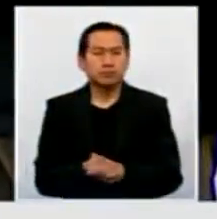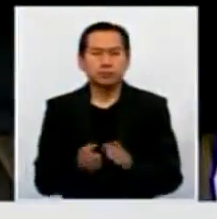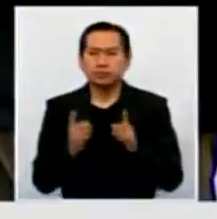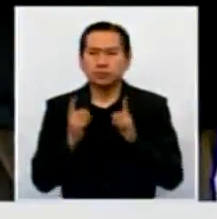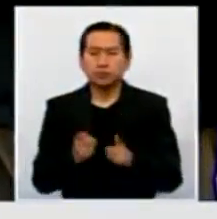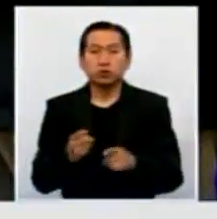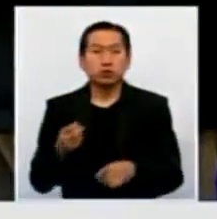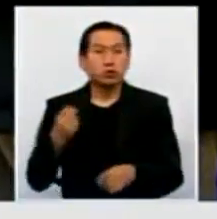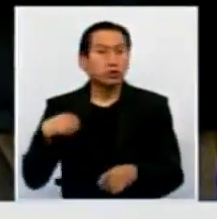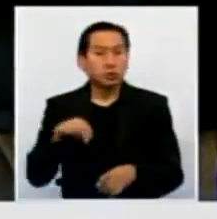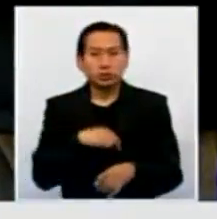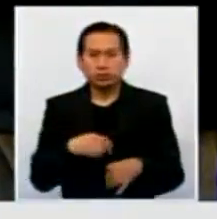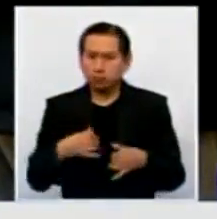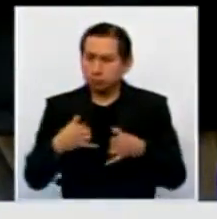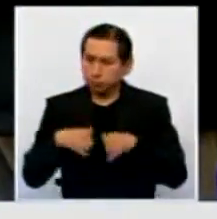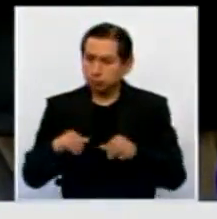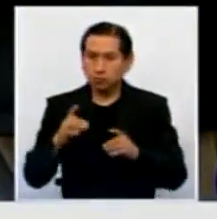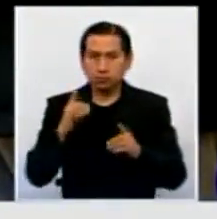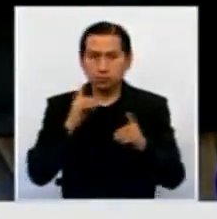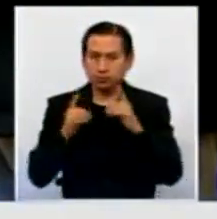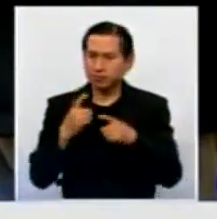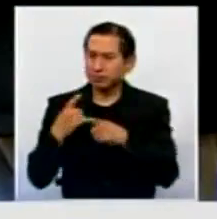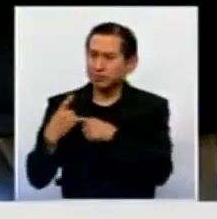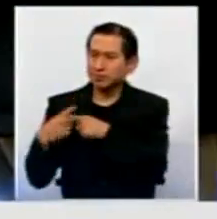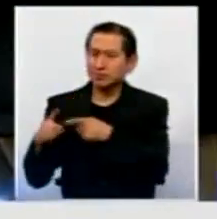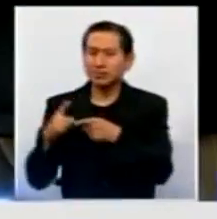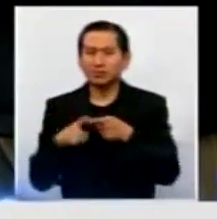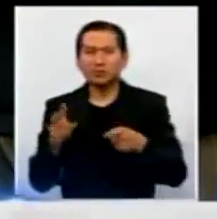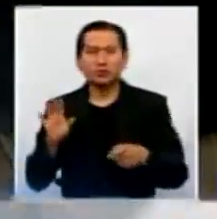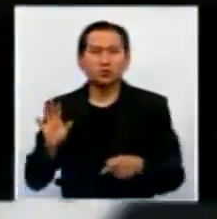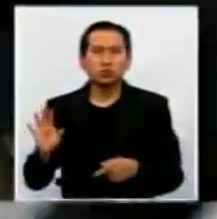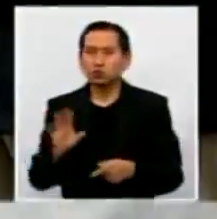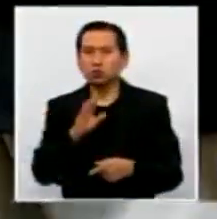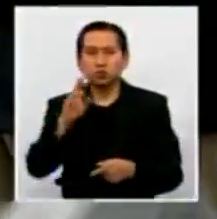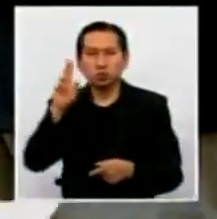proseguimos el diálogo con distintos actores políticos,